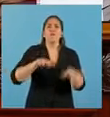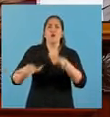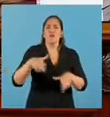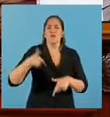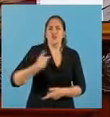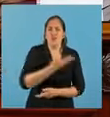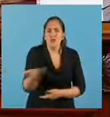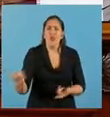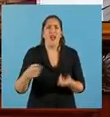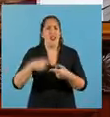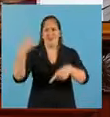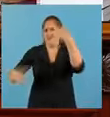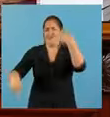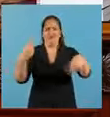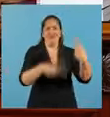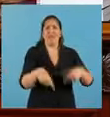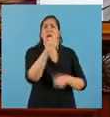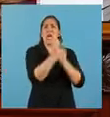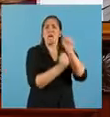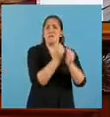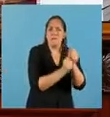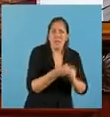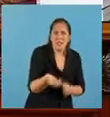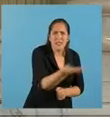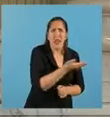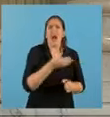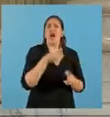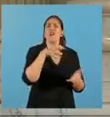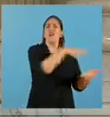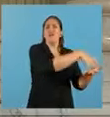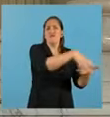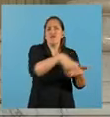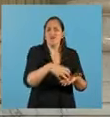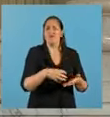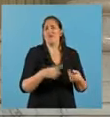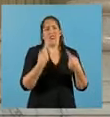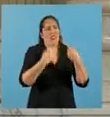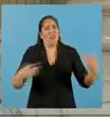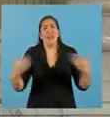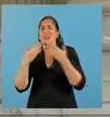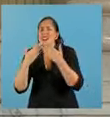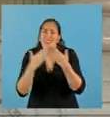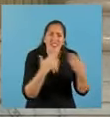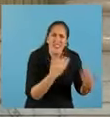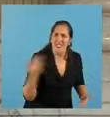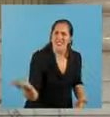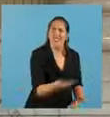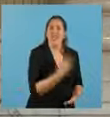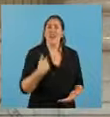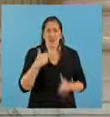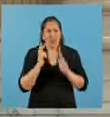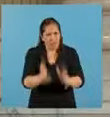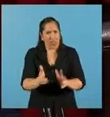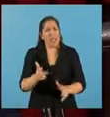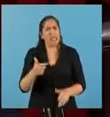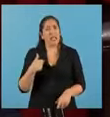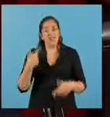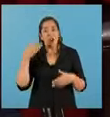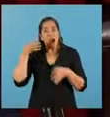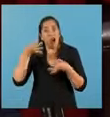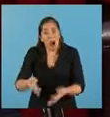en su diversidad, a los empresarios y a sus organizaciones. Les he dicho que hemos encontrado grandes dificultades,